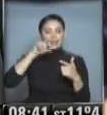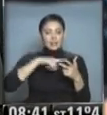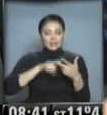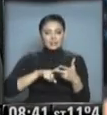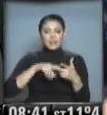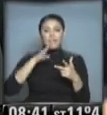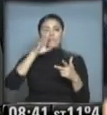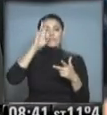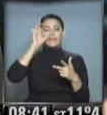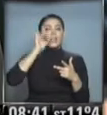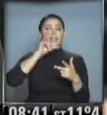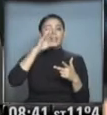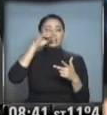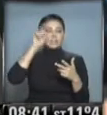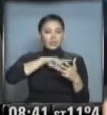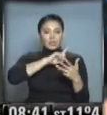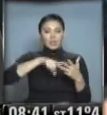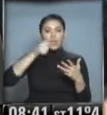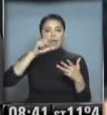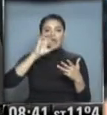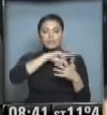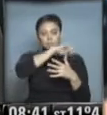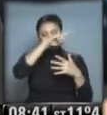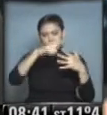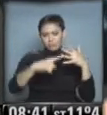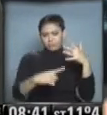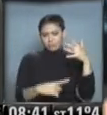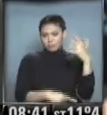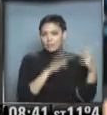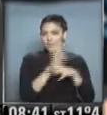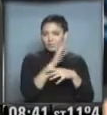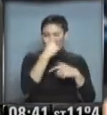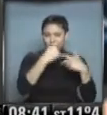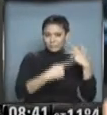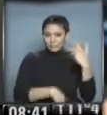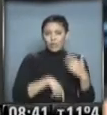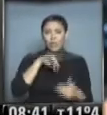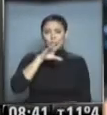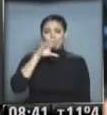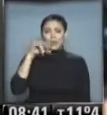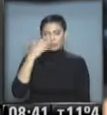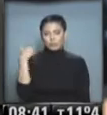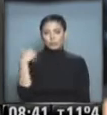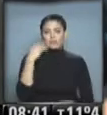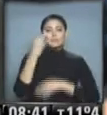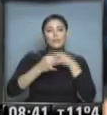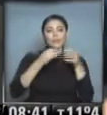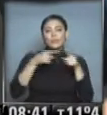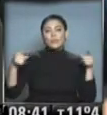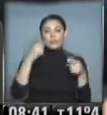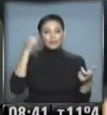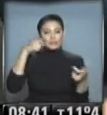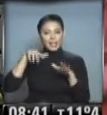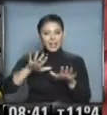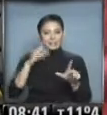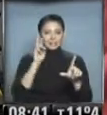figuran Fabio Posca, Juan Acosta, Pompeyo Audiverti. Siguen las firmas. Realmente es un elenco muy grande. Sergio Surraco. Estuvimos hablando con ellos durante el rodaje y esto